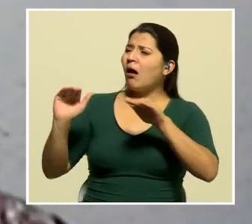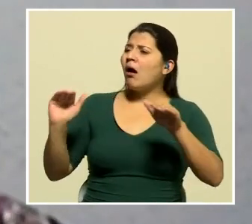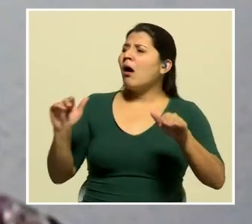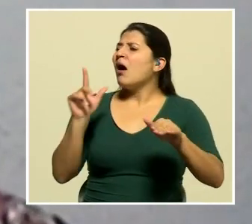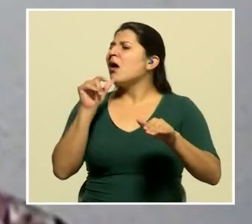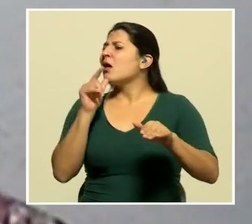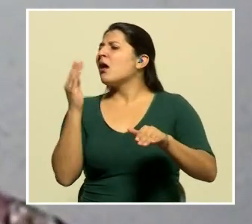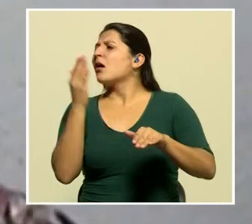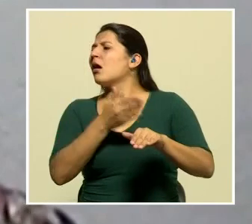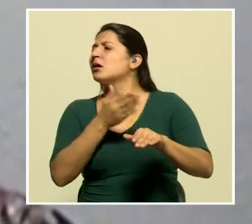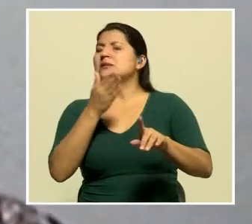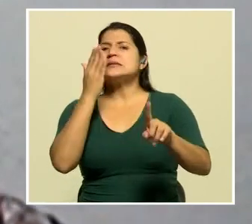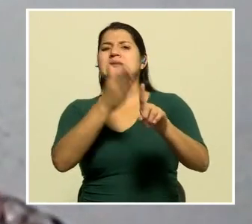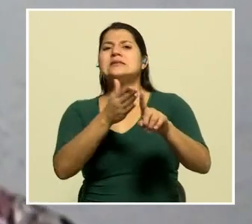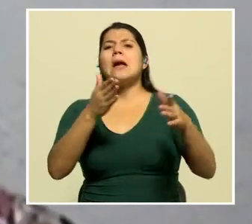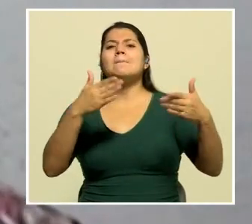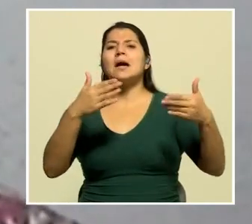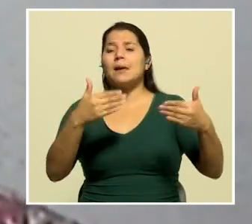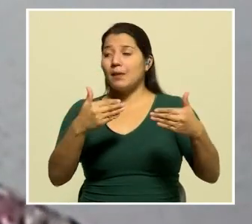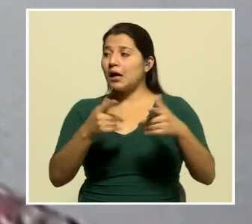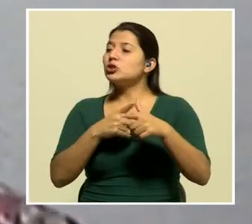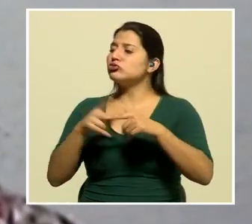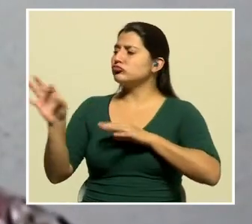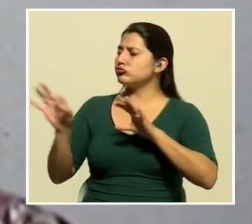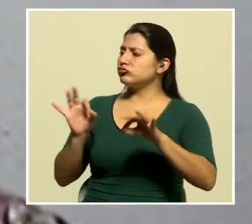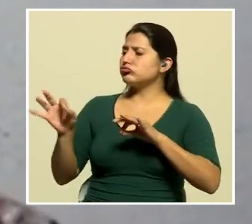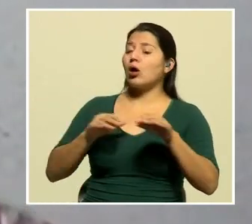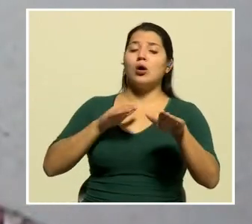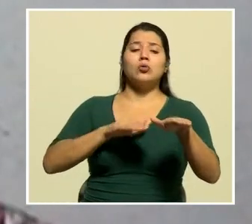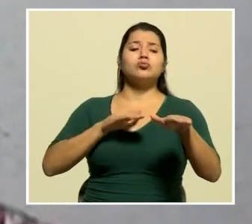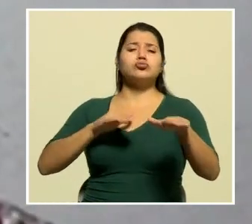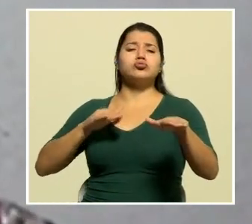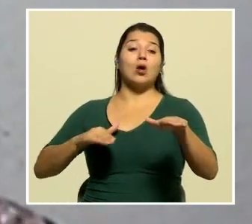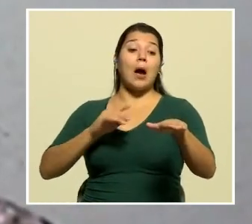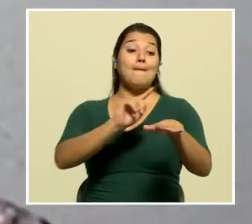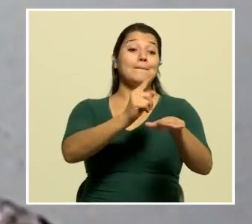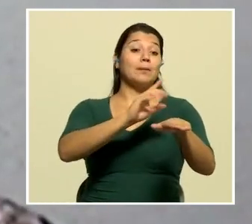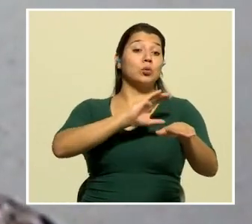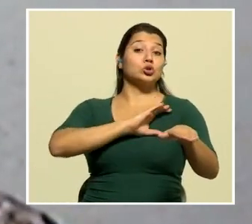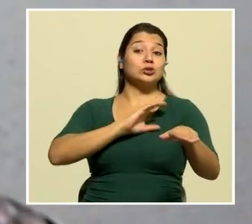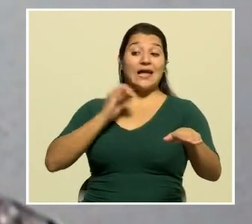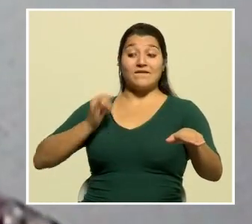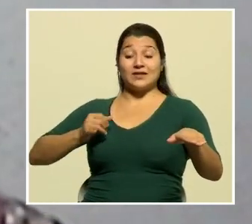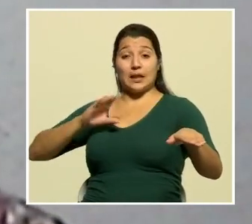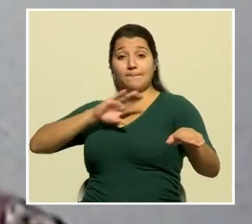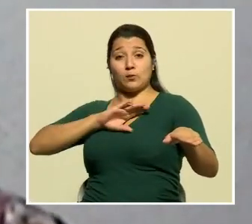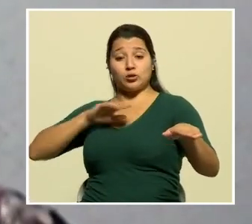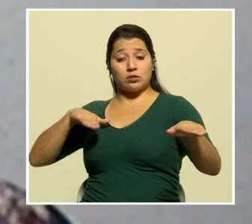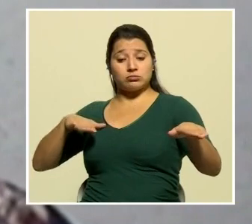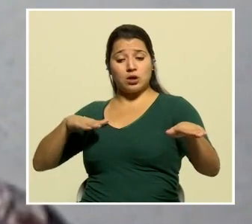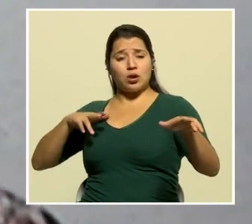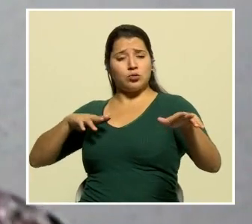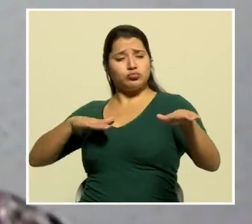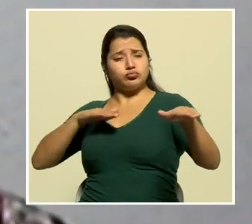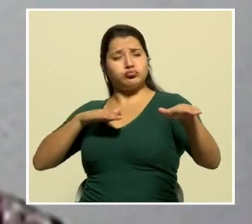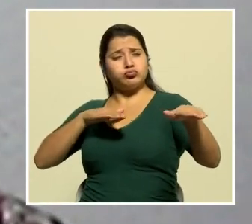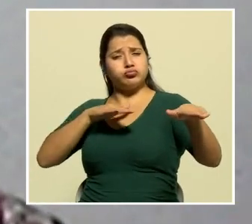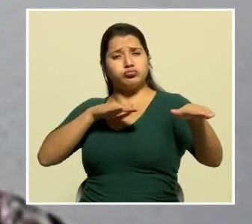el viernes pasado, salió en la madrugada una caravana escoltada por la fuerza pública